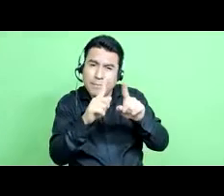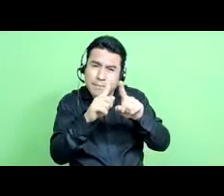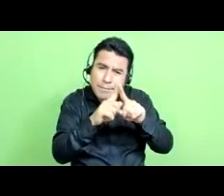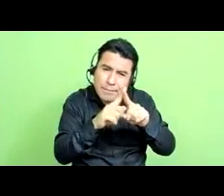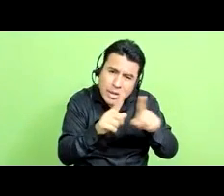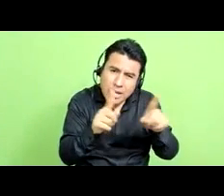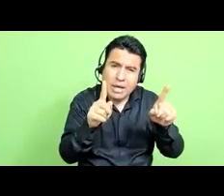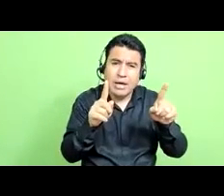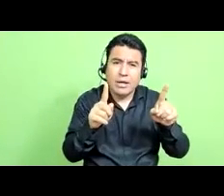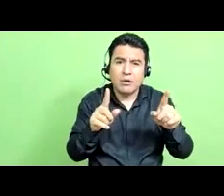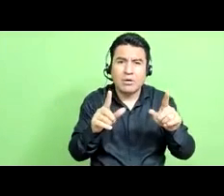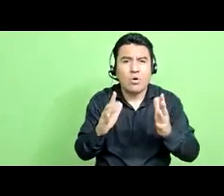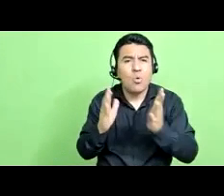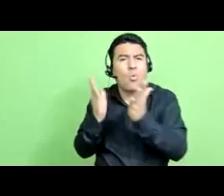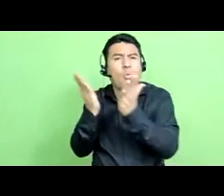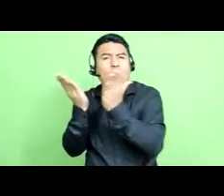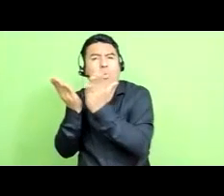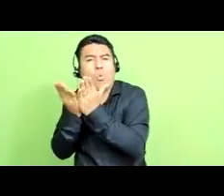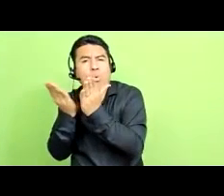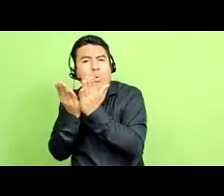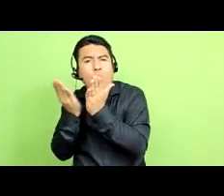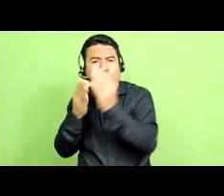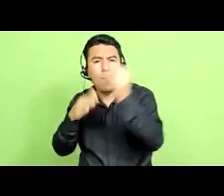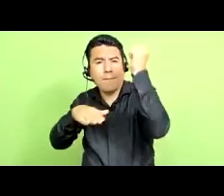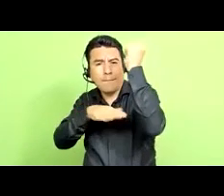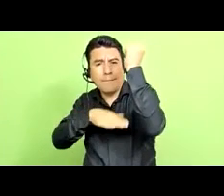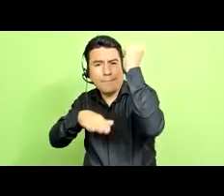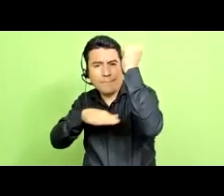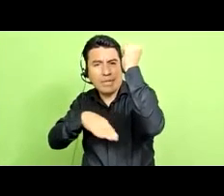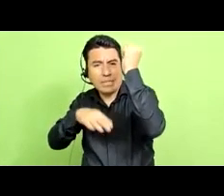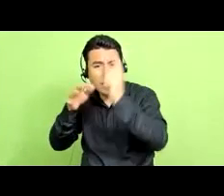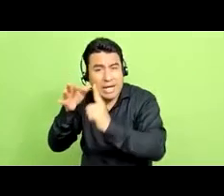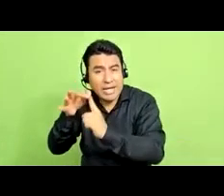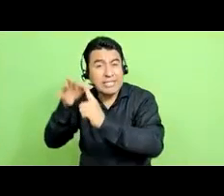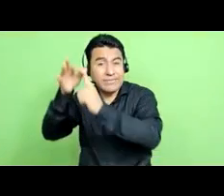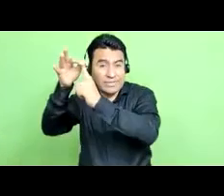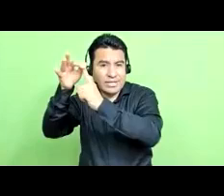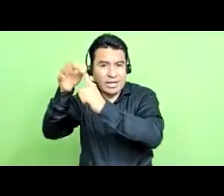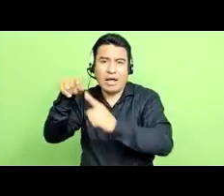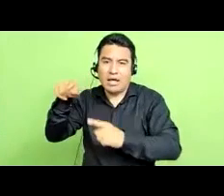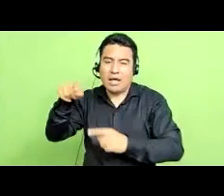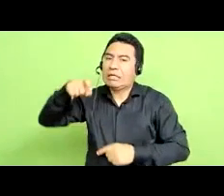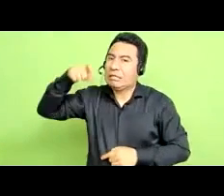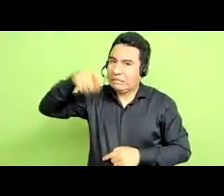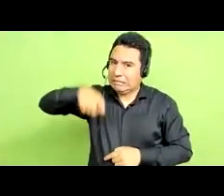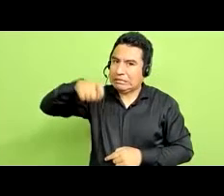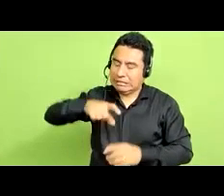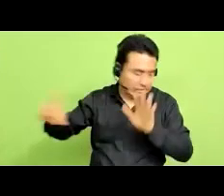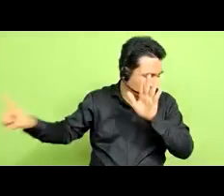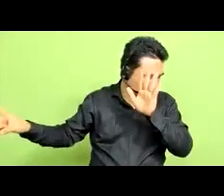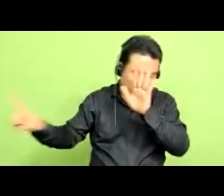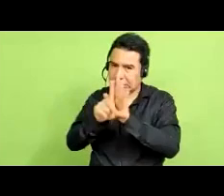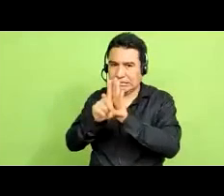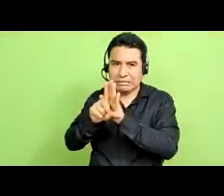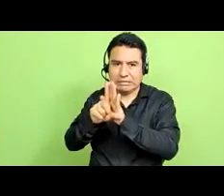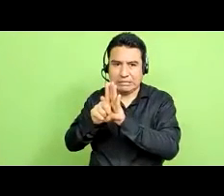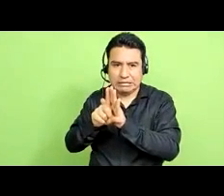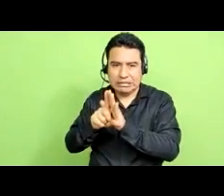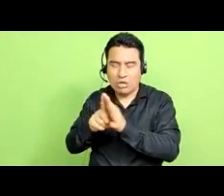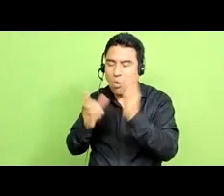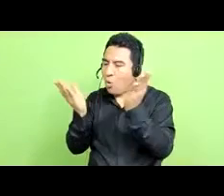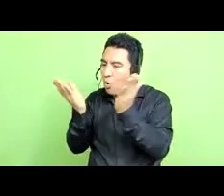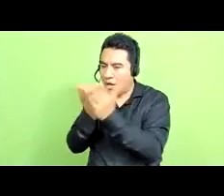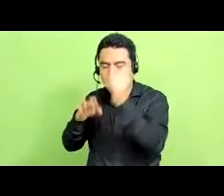los colegios de básicas de educación básica especial están en este típico plato es una realidad y está